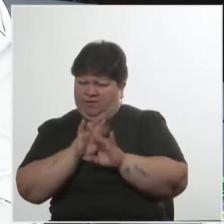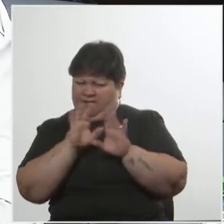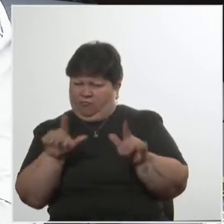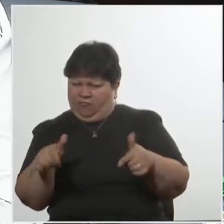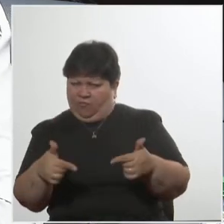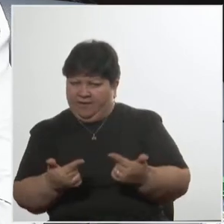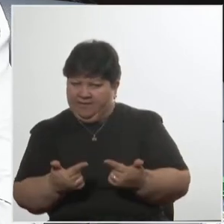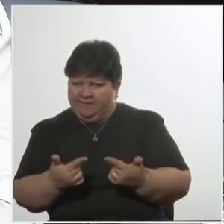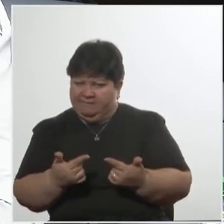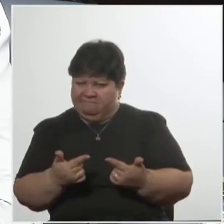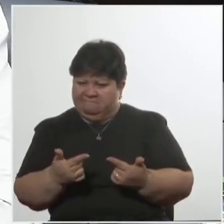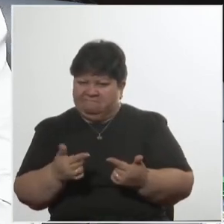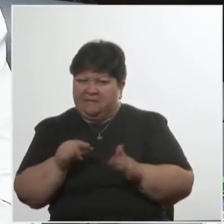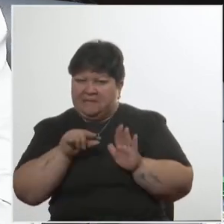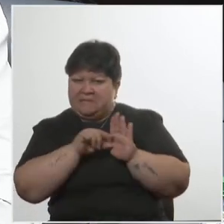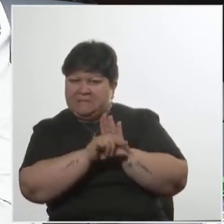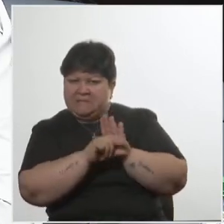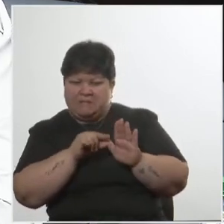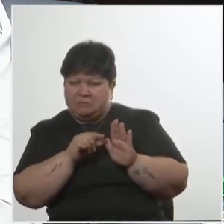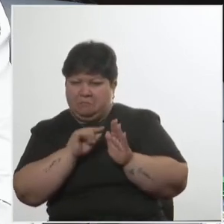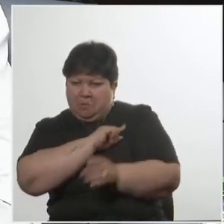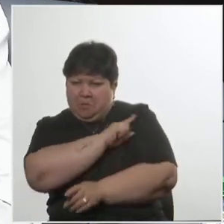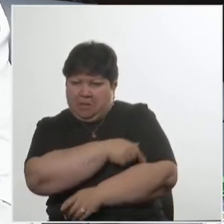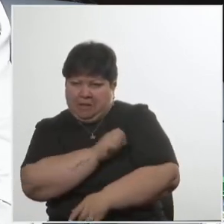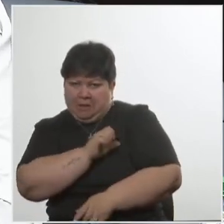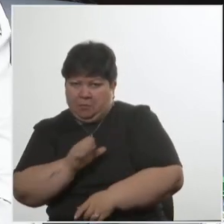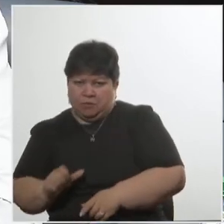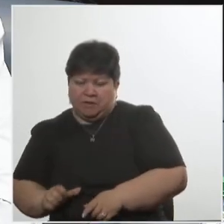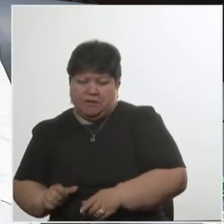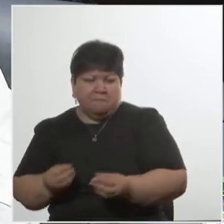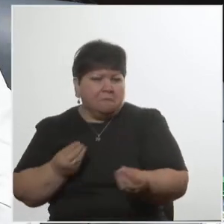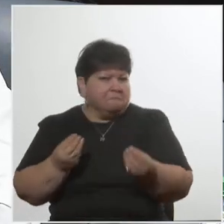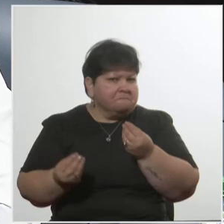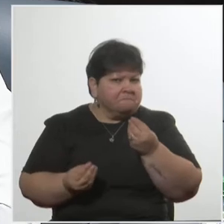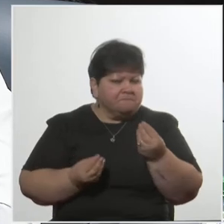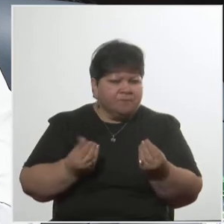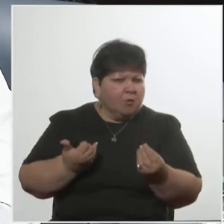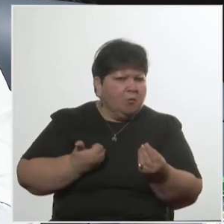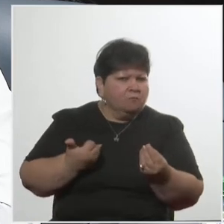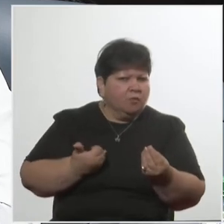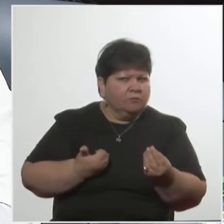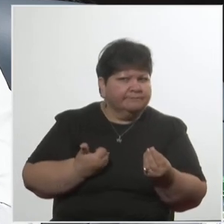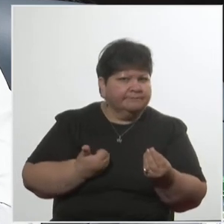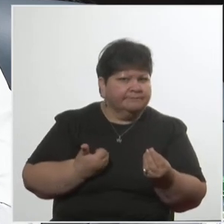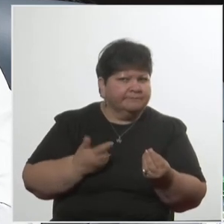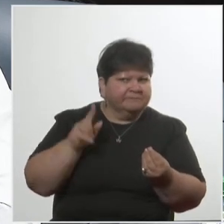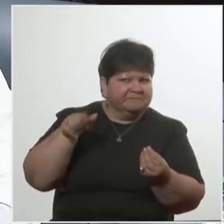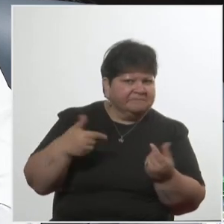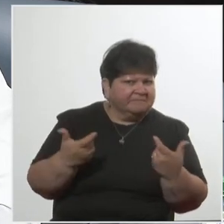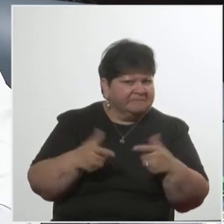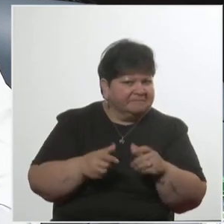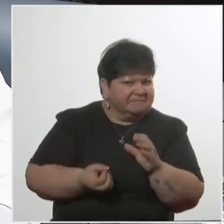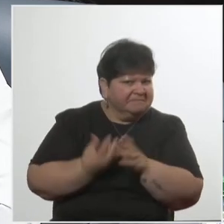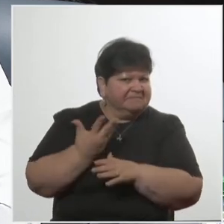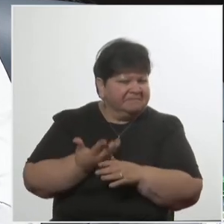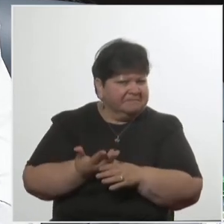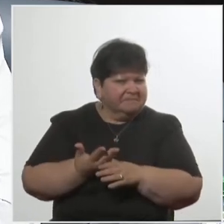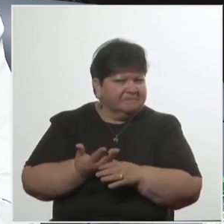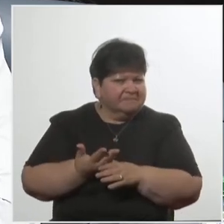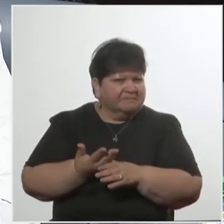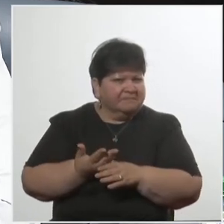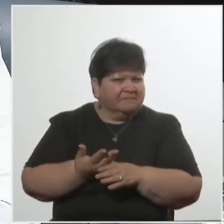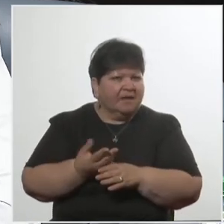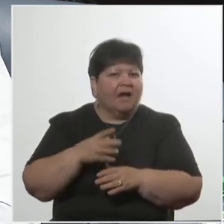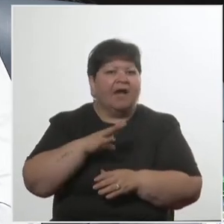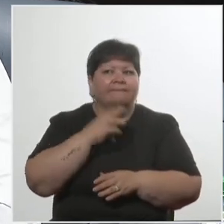Cuál es el ámbito de que inciso el poder ejecutivo sino que bueno quizás que sea en Ahí va a haber problemas cuando